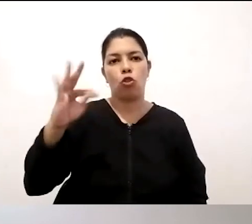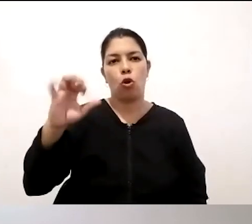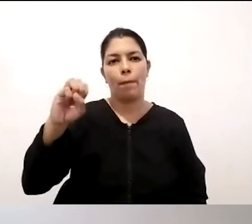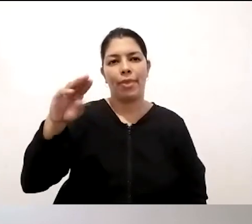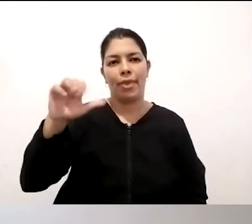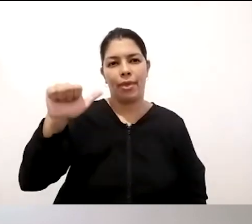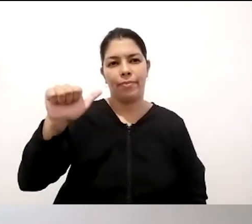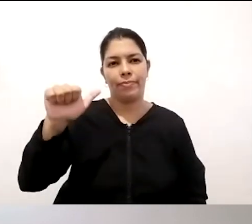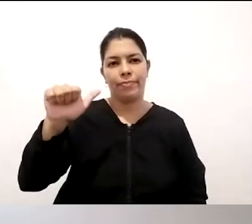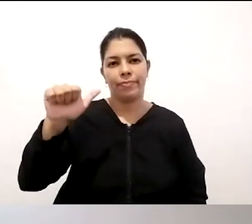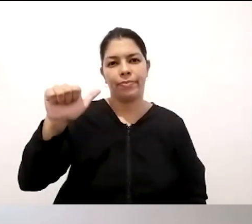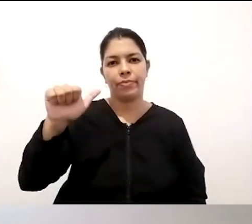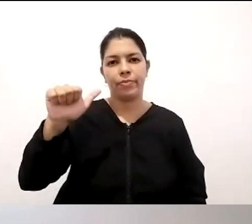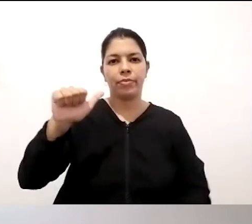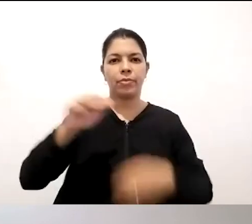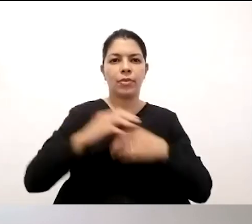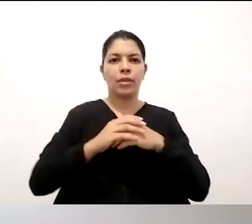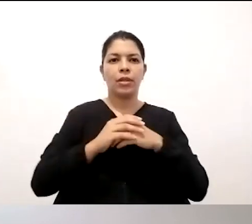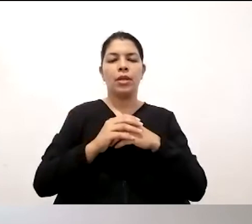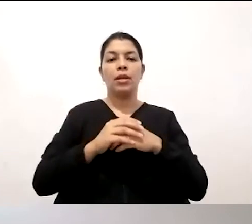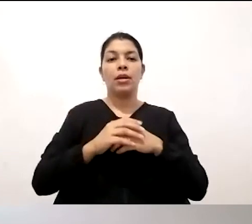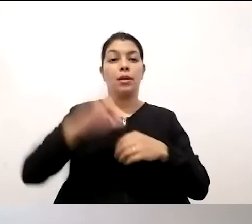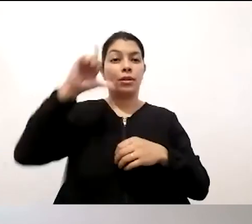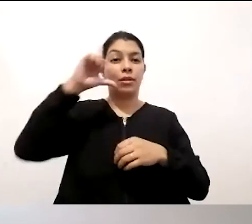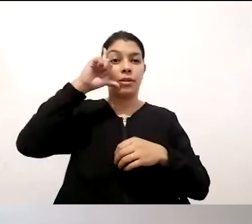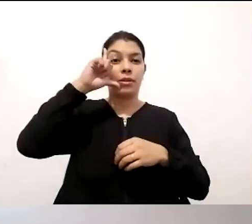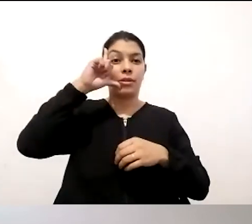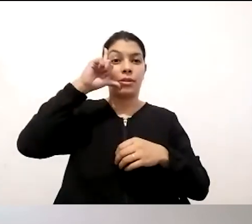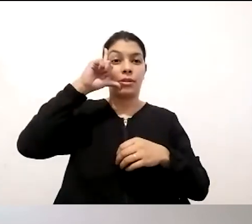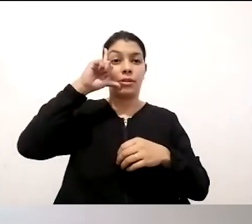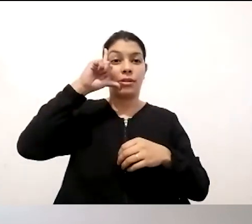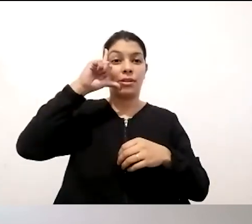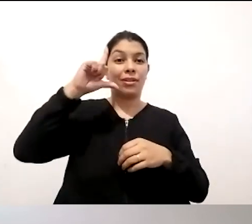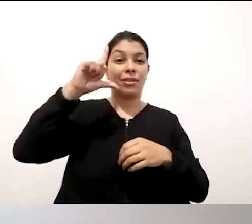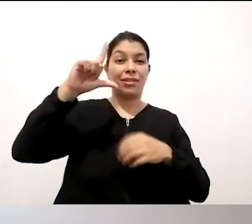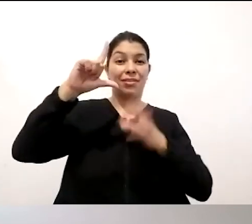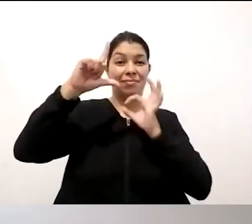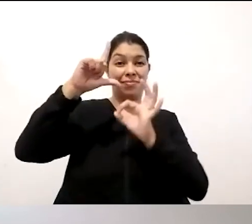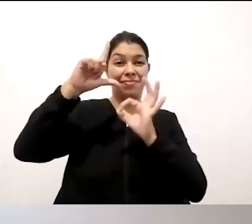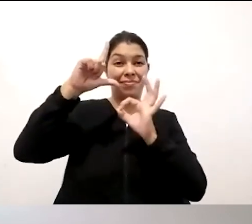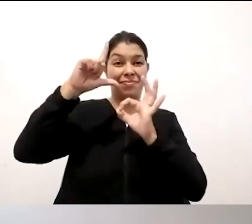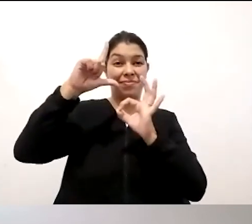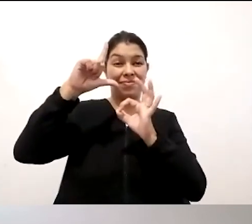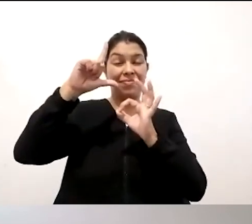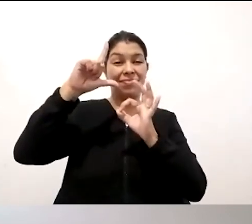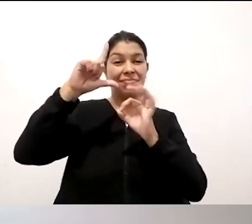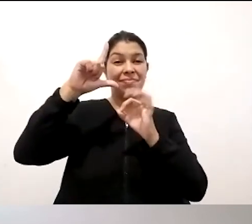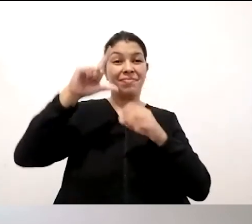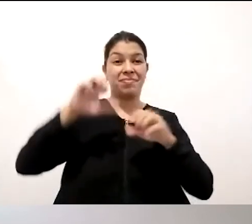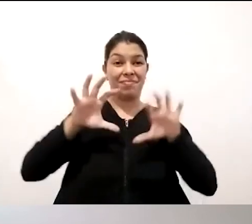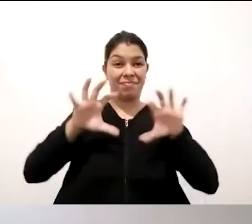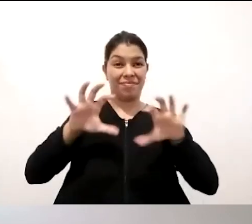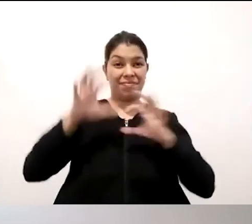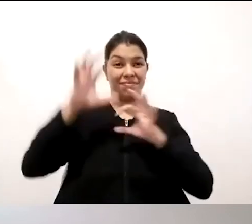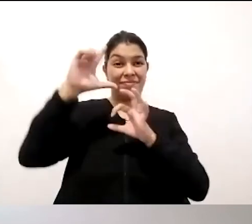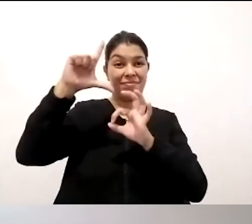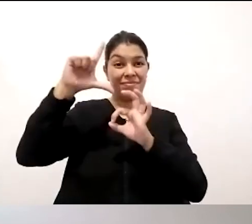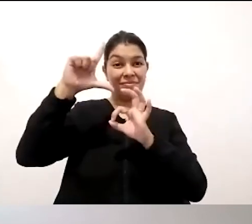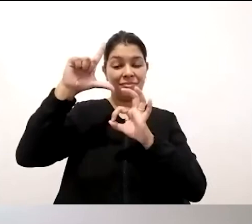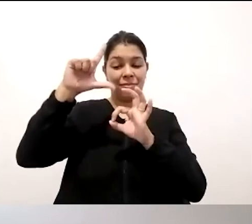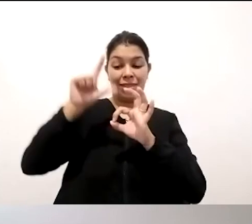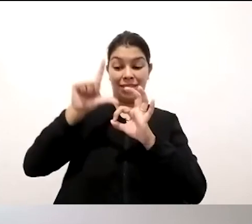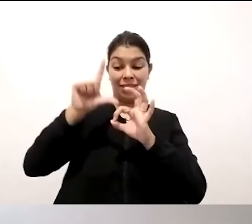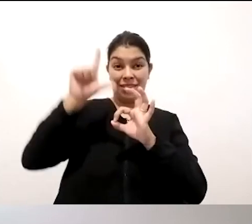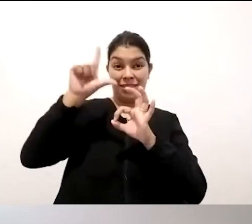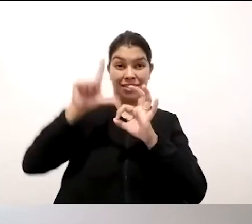desde el extremo de la vulva hasta casi la entrada del ano. ¿Sí? Es una cirugía no necesaria en todas las mujeres, y solo